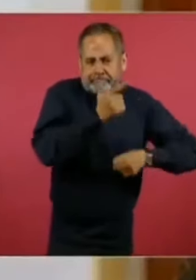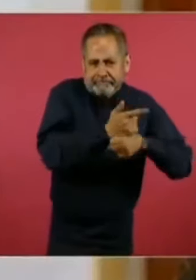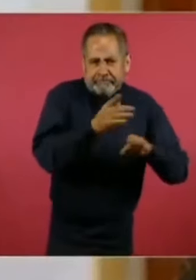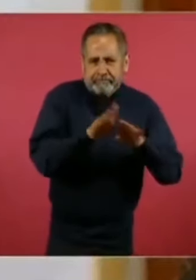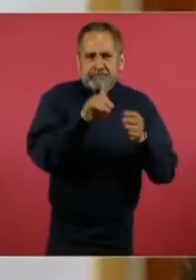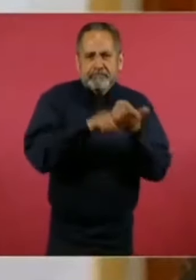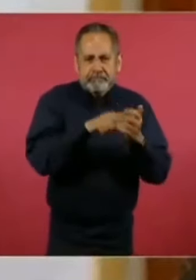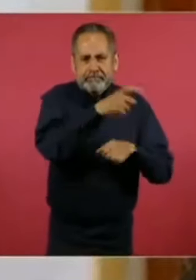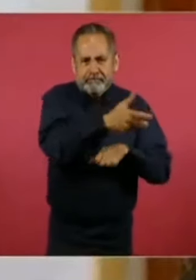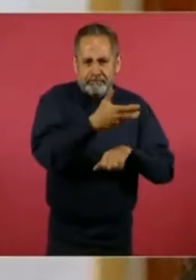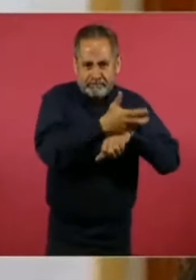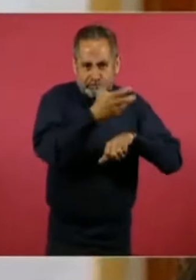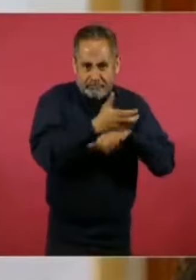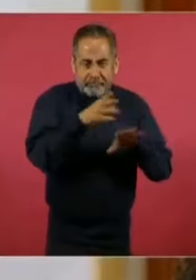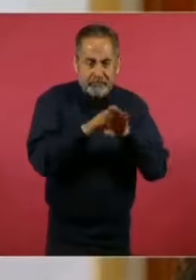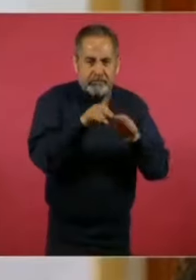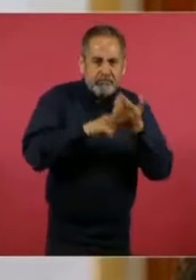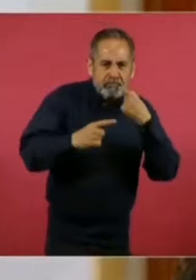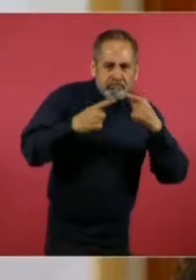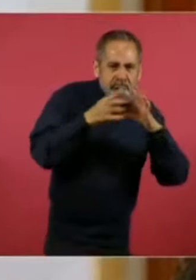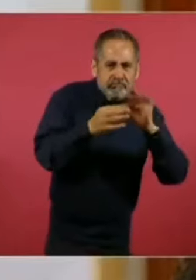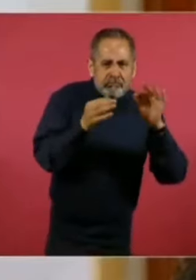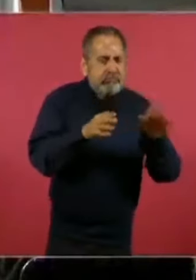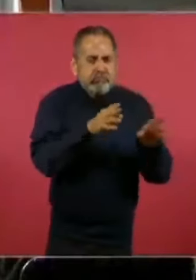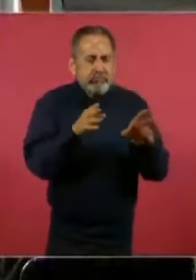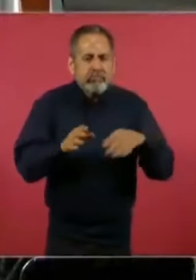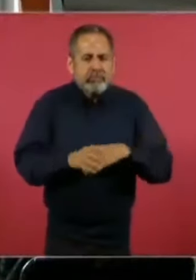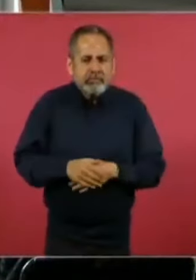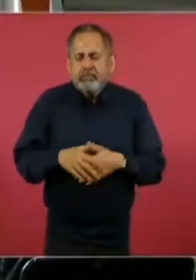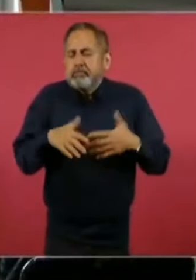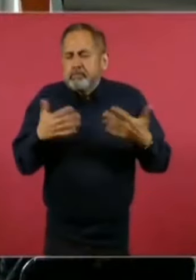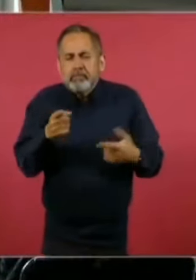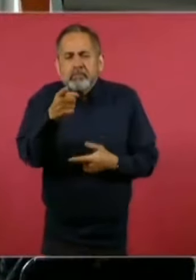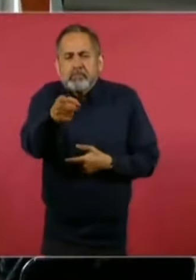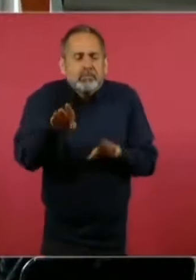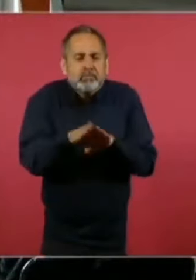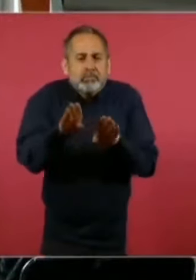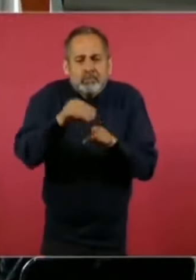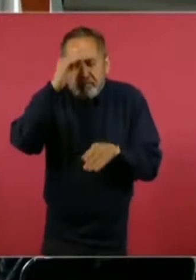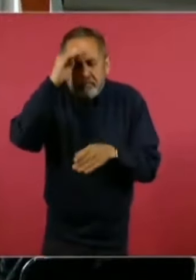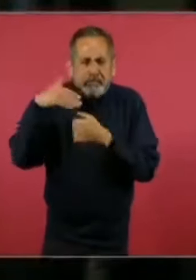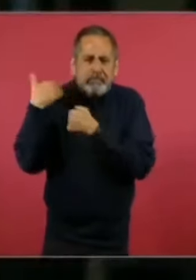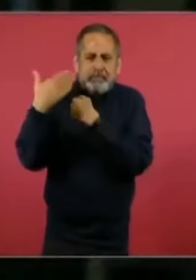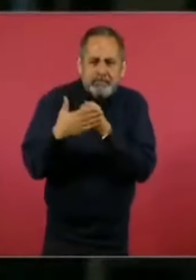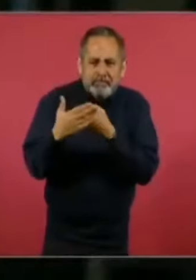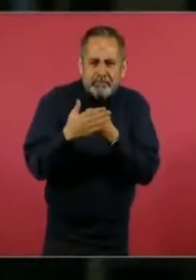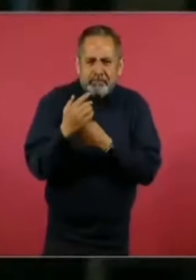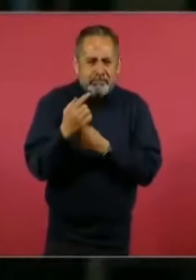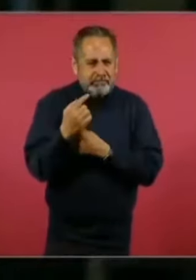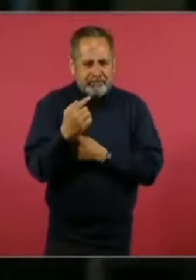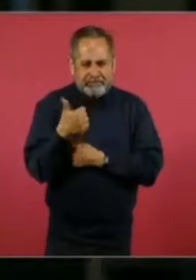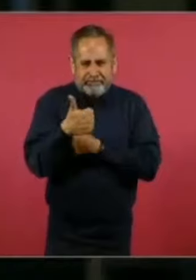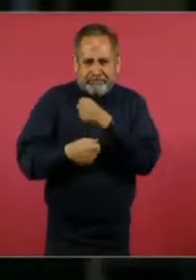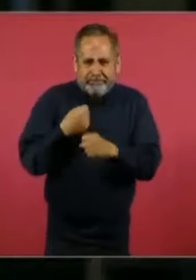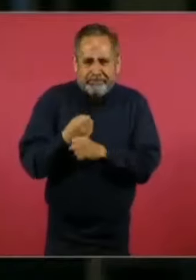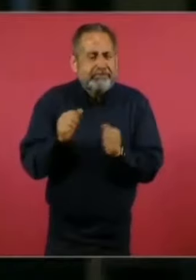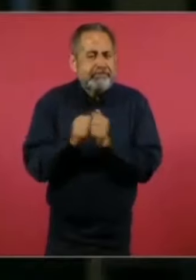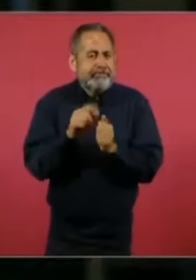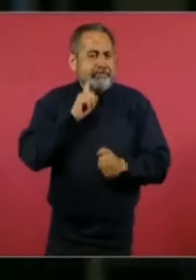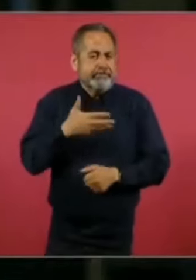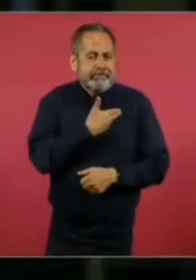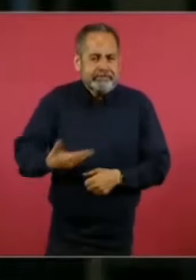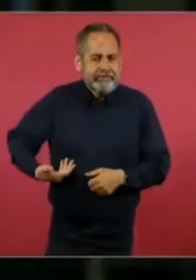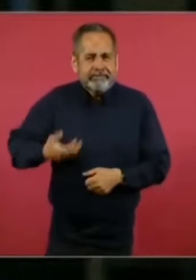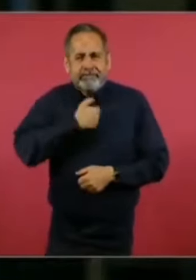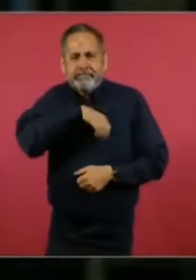van a responder ante esta o aquella situación. ¿Cómo calcula usted que puede ser el próximo sexenio con nuestra presidenta, la